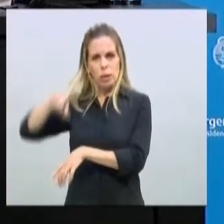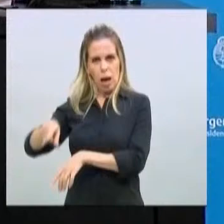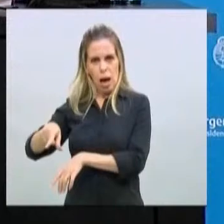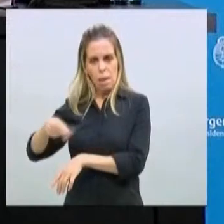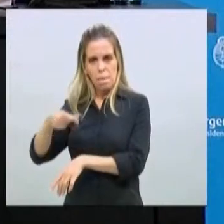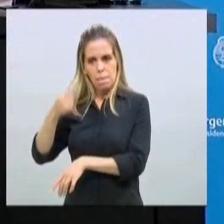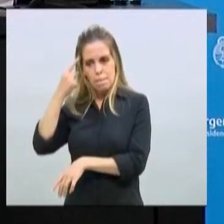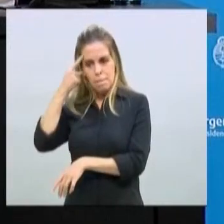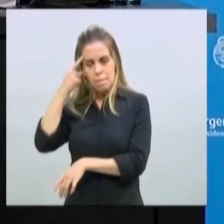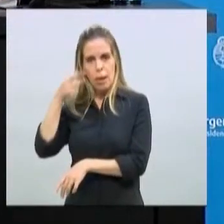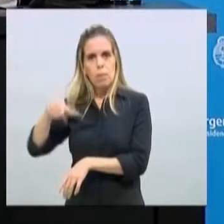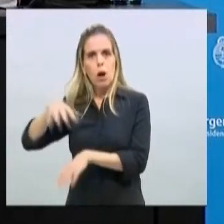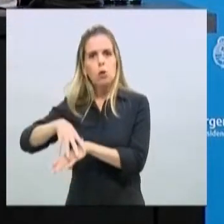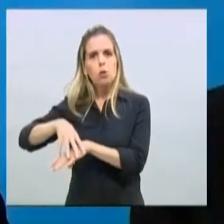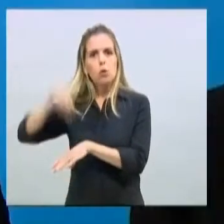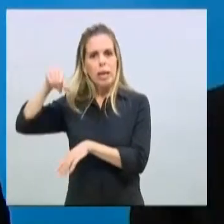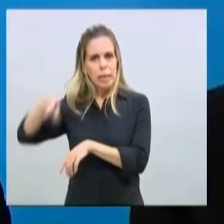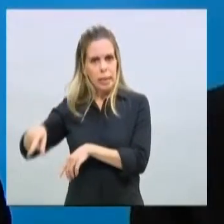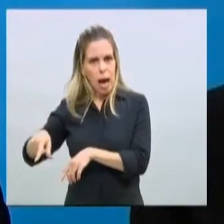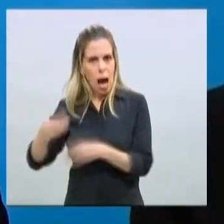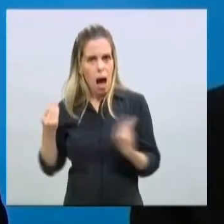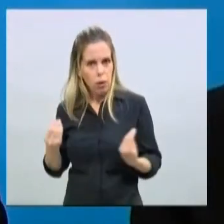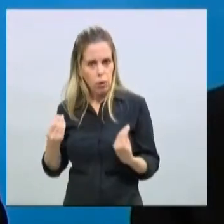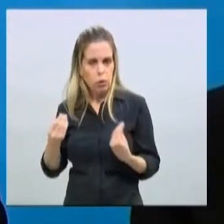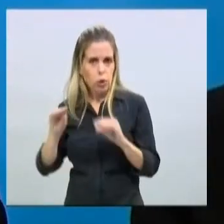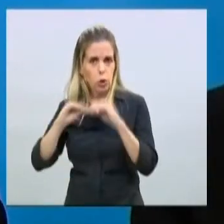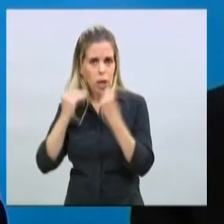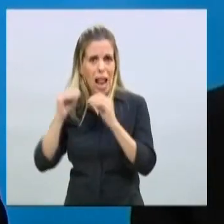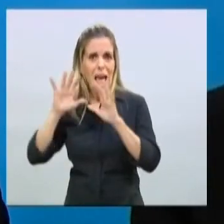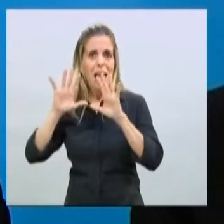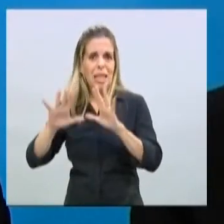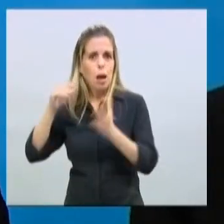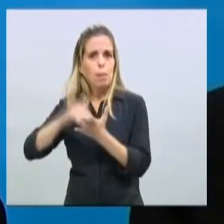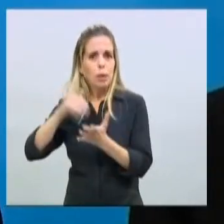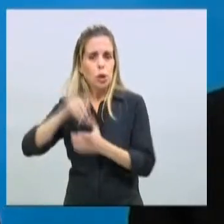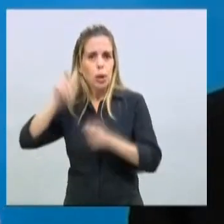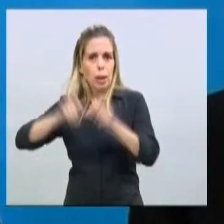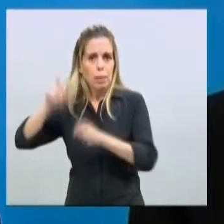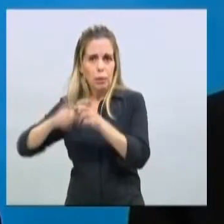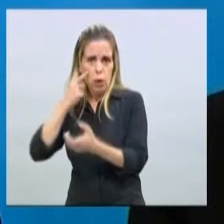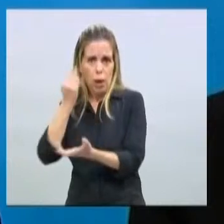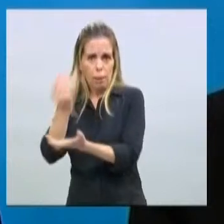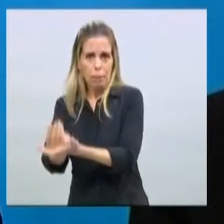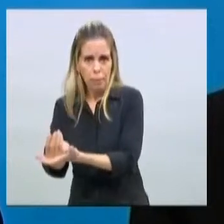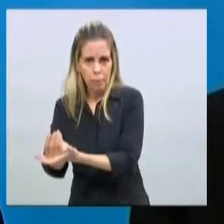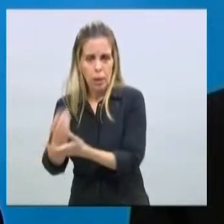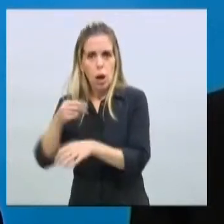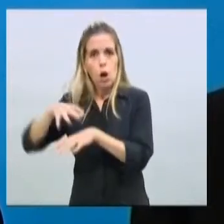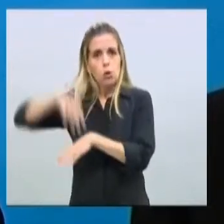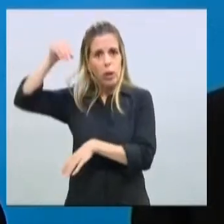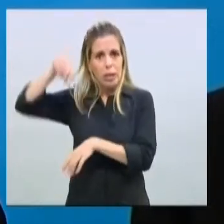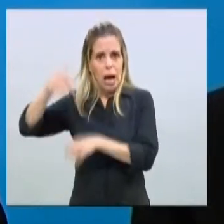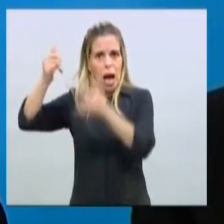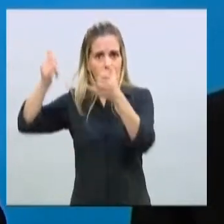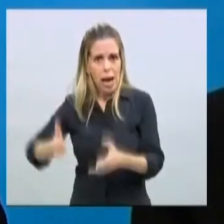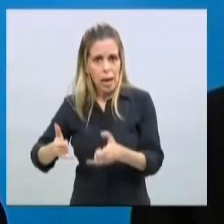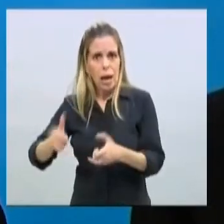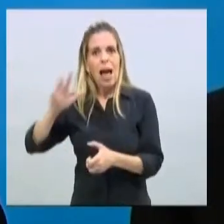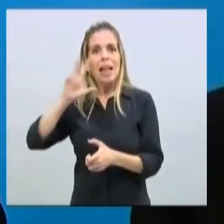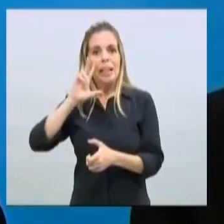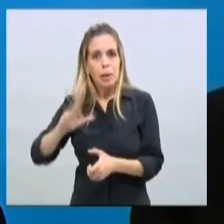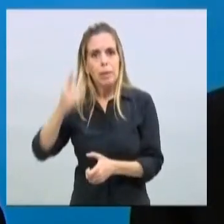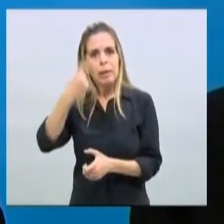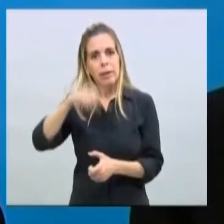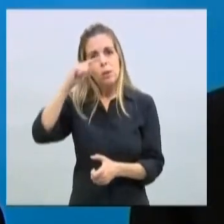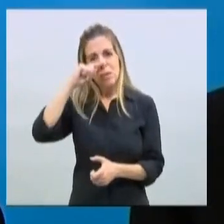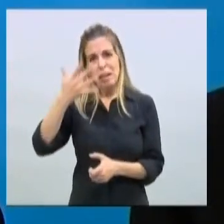veo es que Suecia, con 10 millones de habitantes, hoy cuenta 3.175